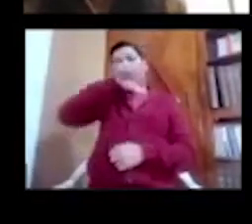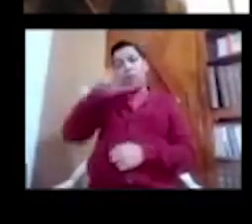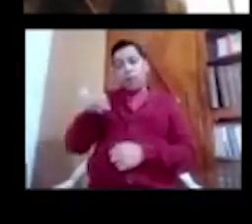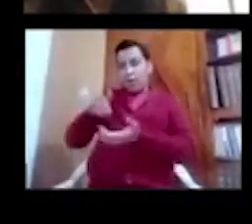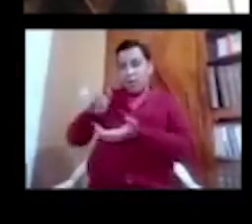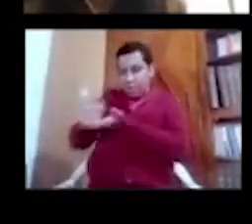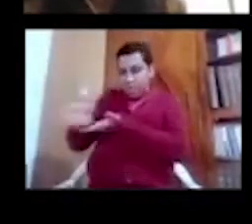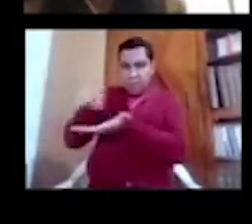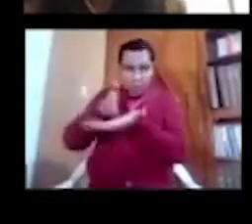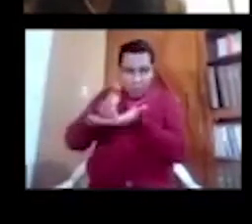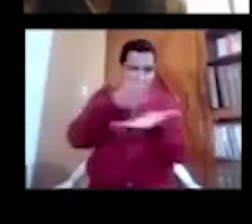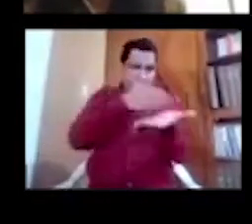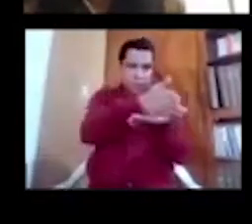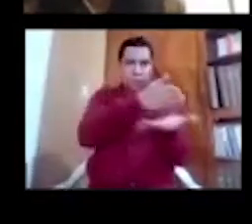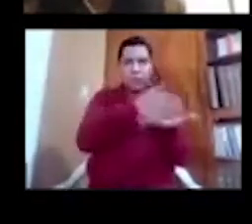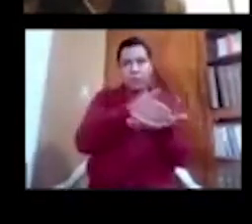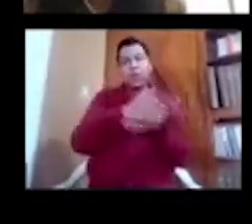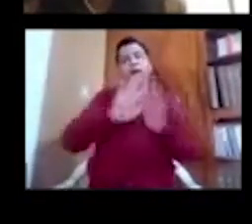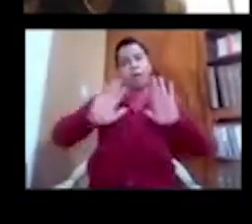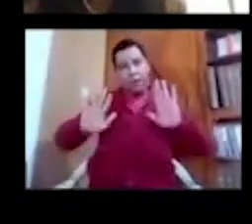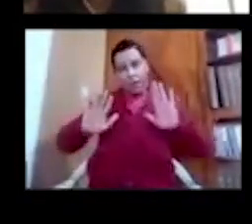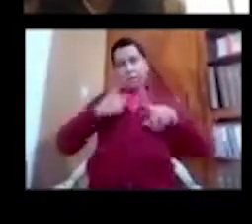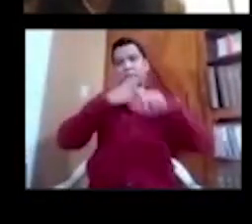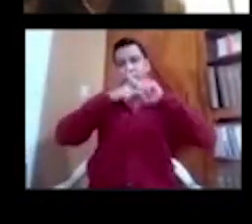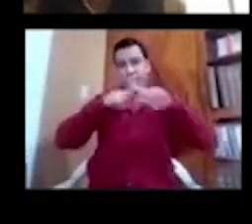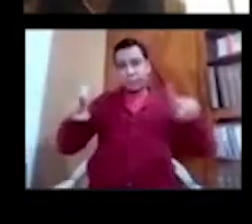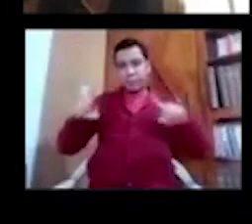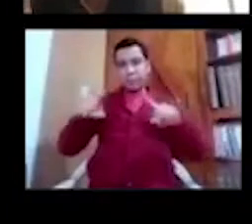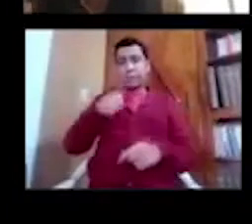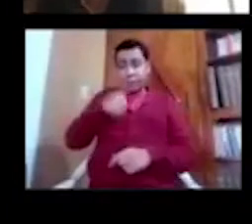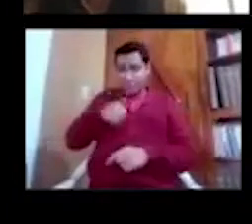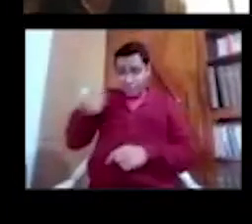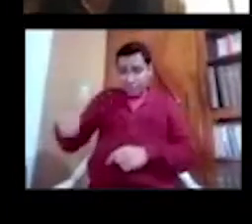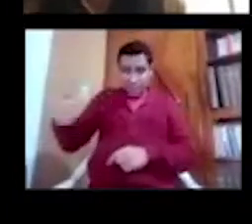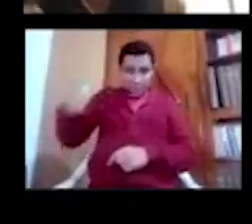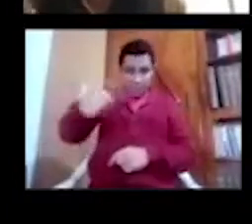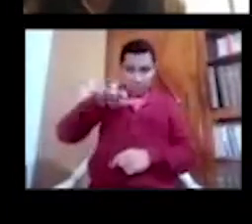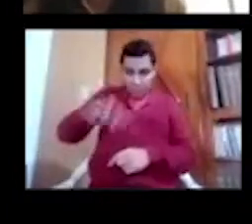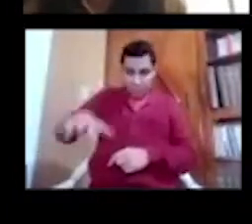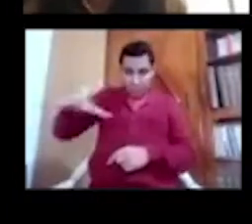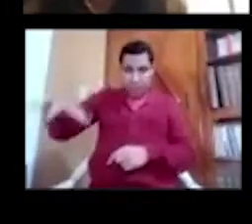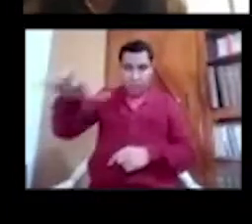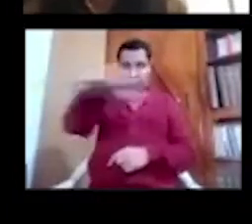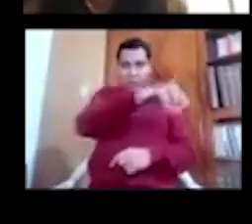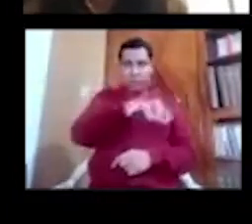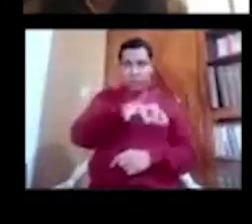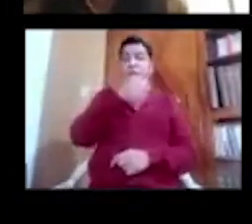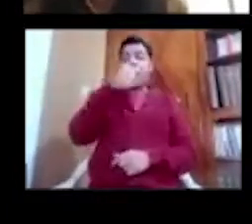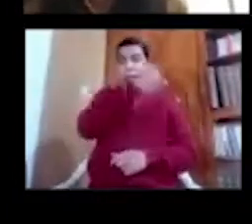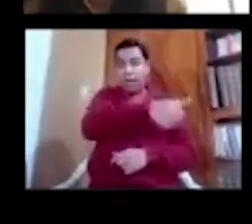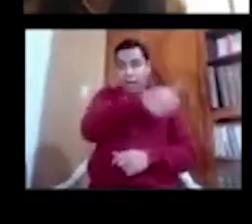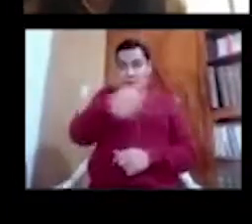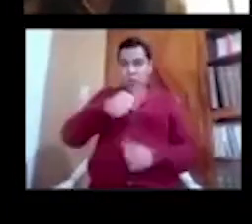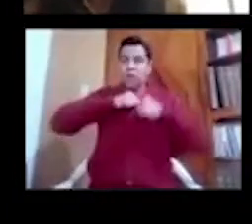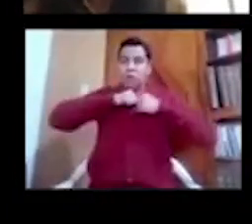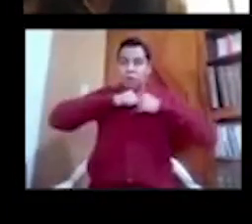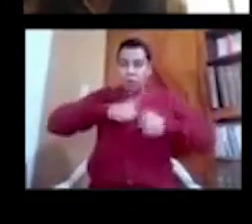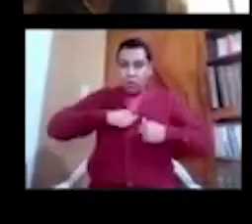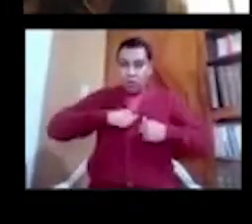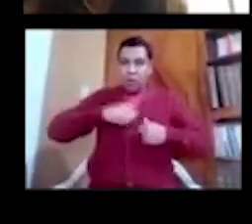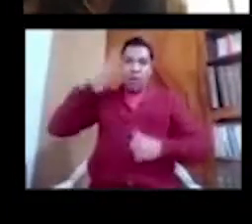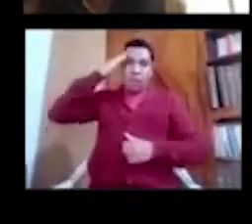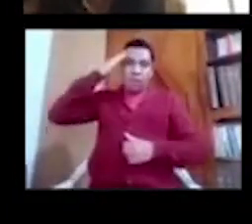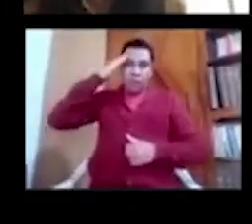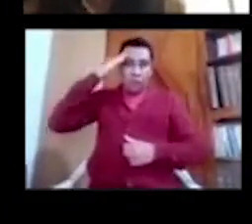Tiene estructura jerárquica, tiene un sistema de gobierno. Todo Mesoamérica está civilizado, está organizado, hay